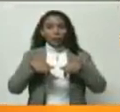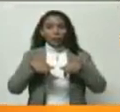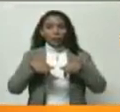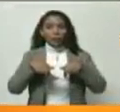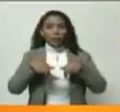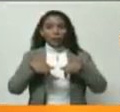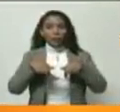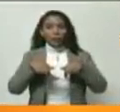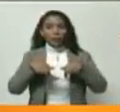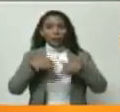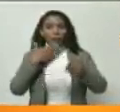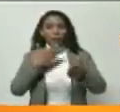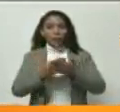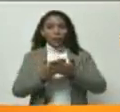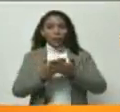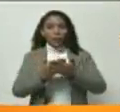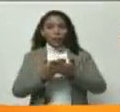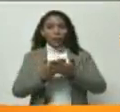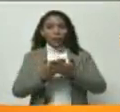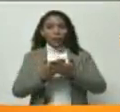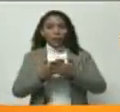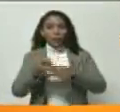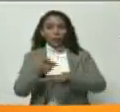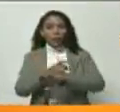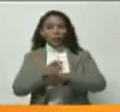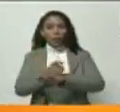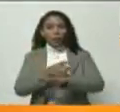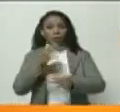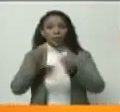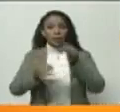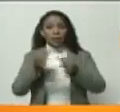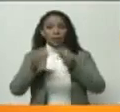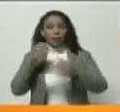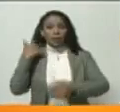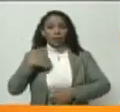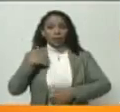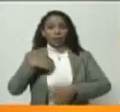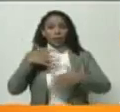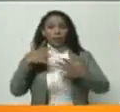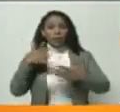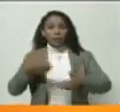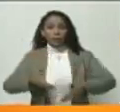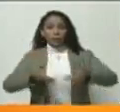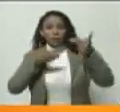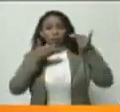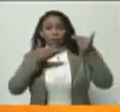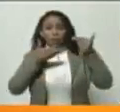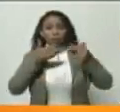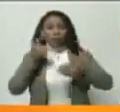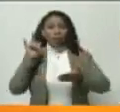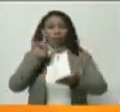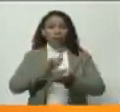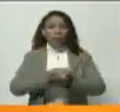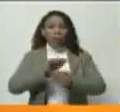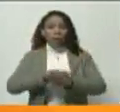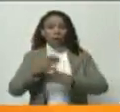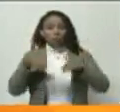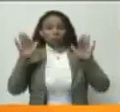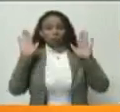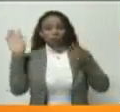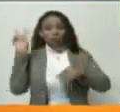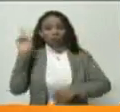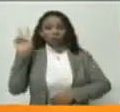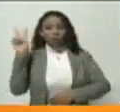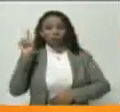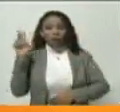pidiéndole al gobierno argentino, a la justicia de Argentina, que secuestrara el avión, porque supuestamente